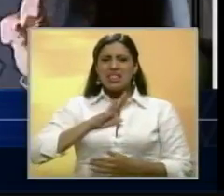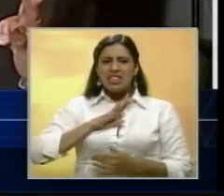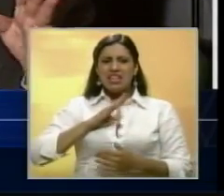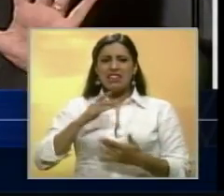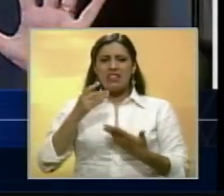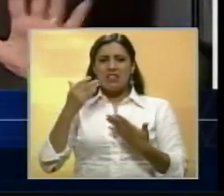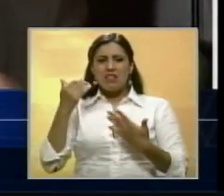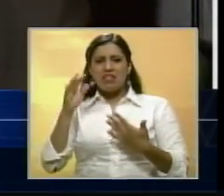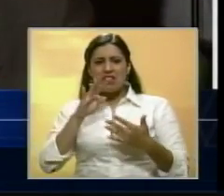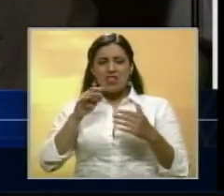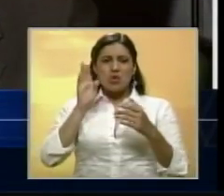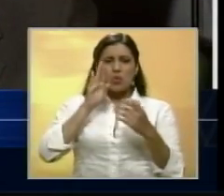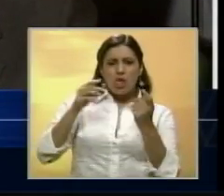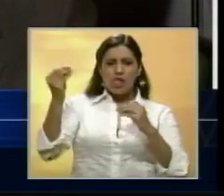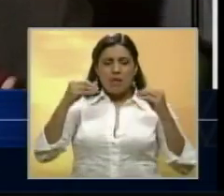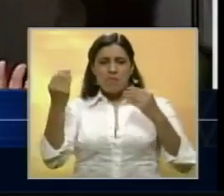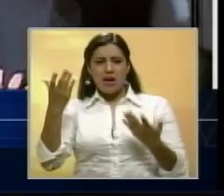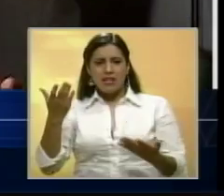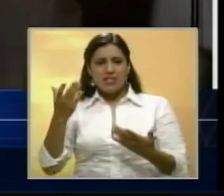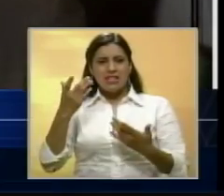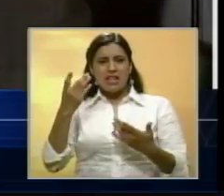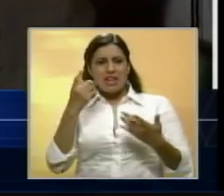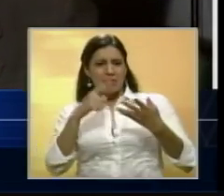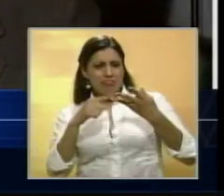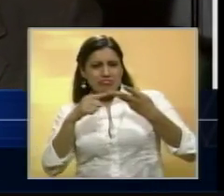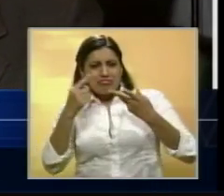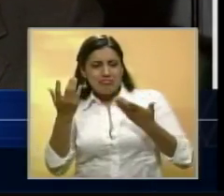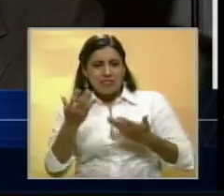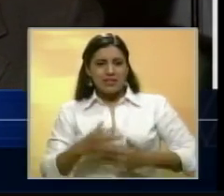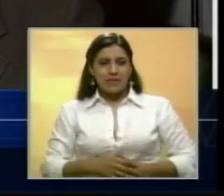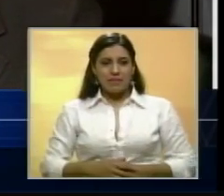Tetrarquía, pentarquía, exarquía.